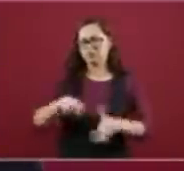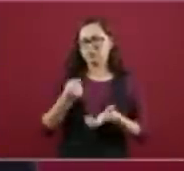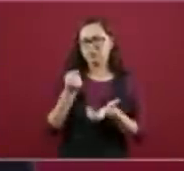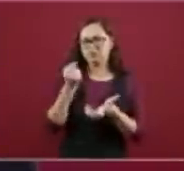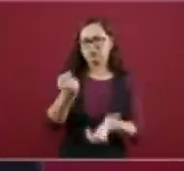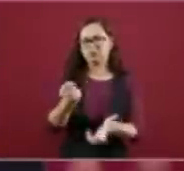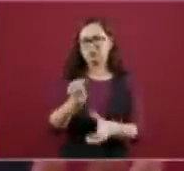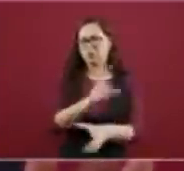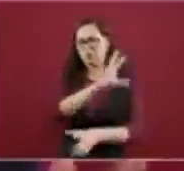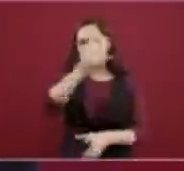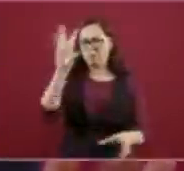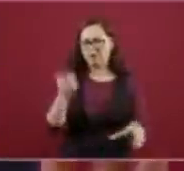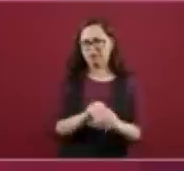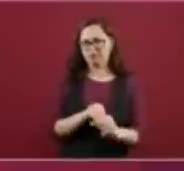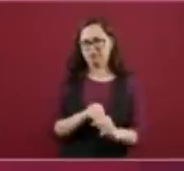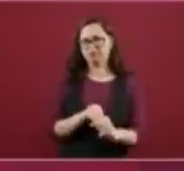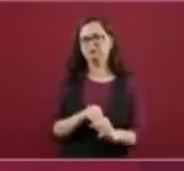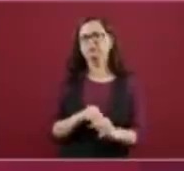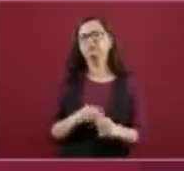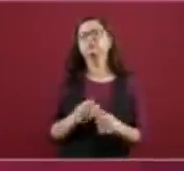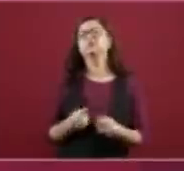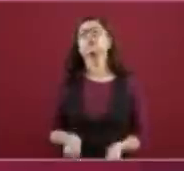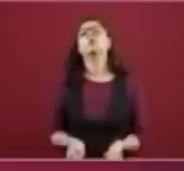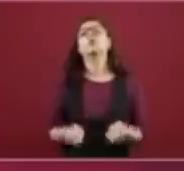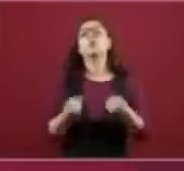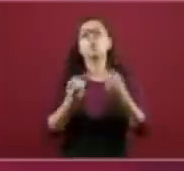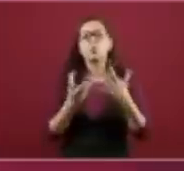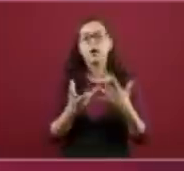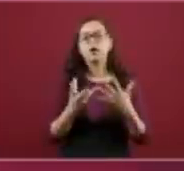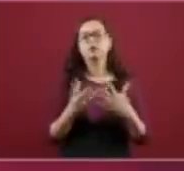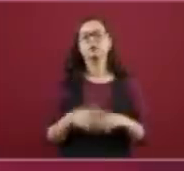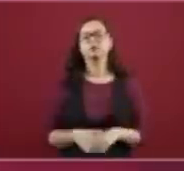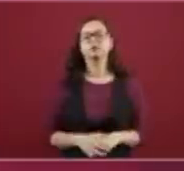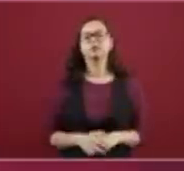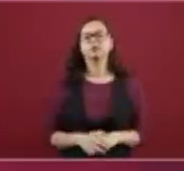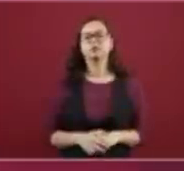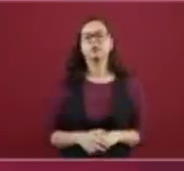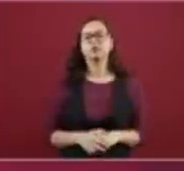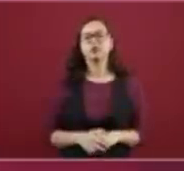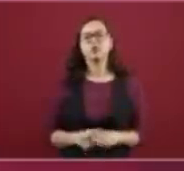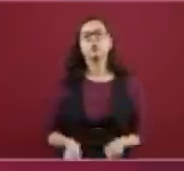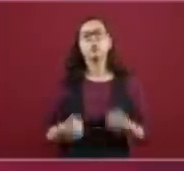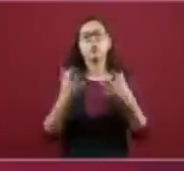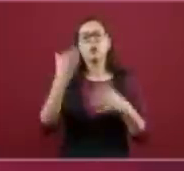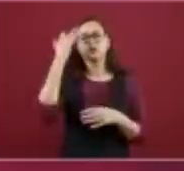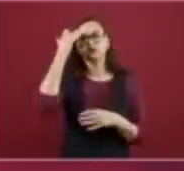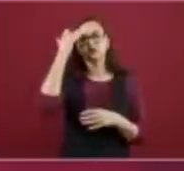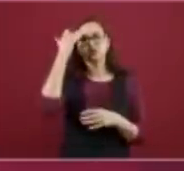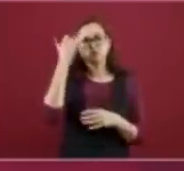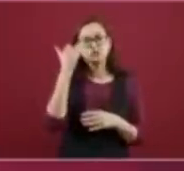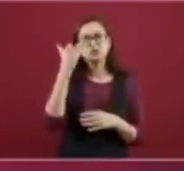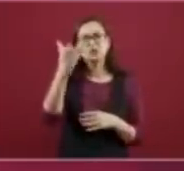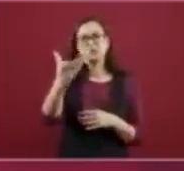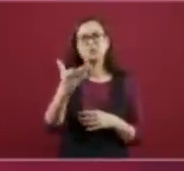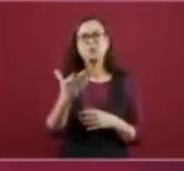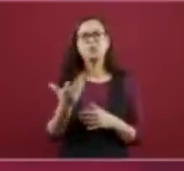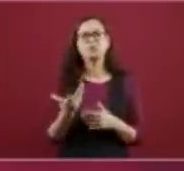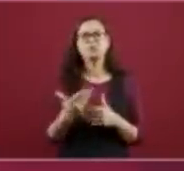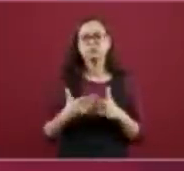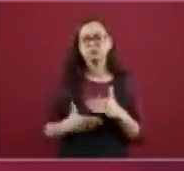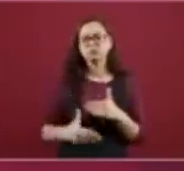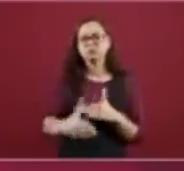En general, cuánto va a costar, qué tiempo de realización,